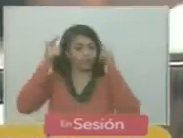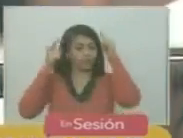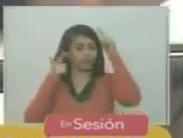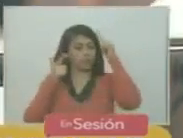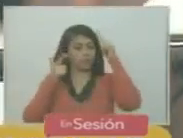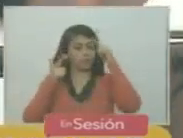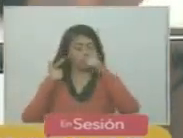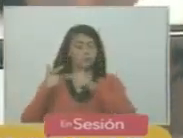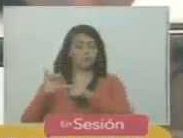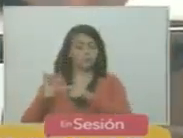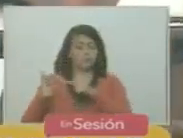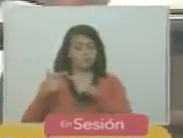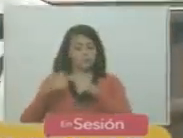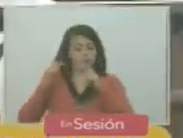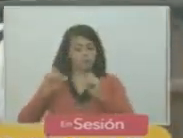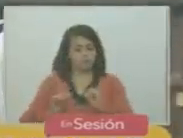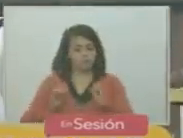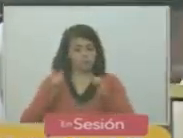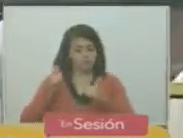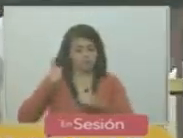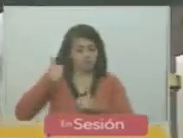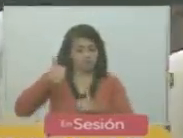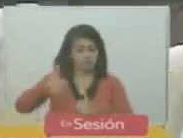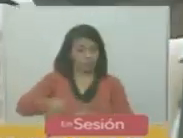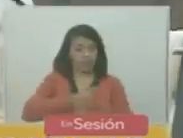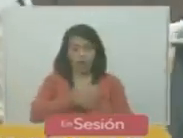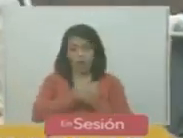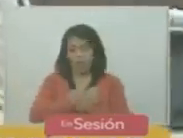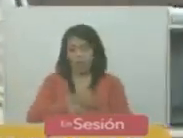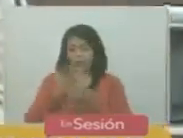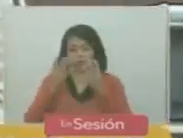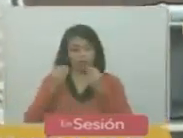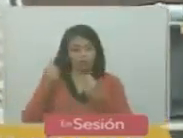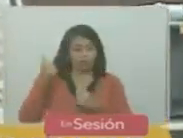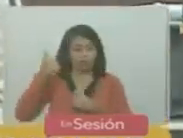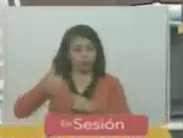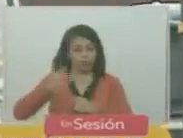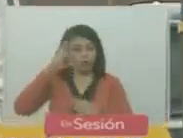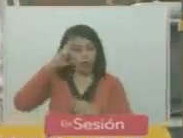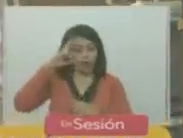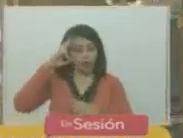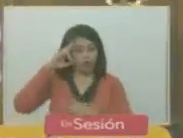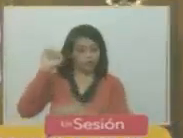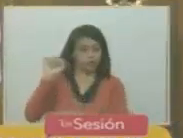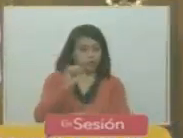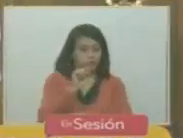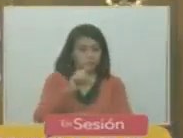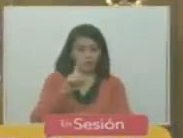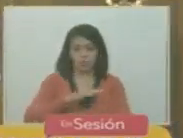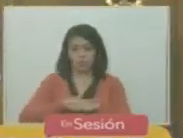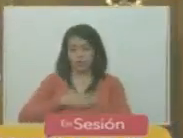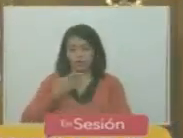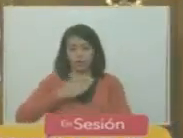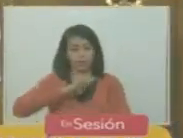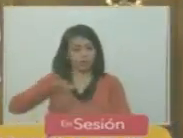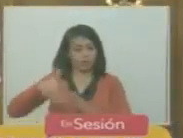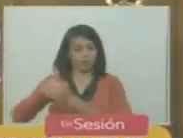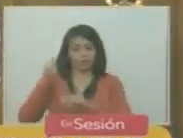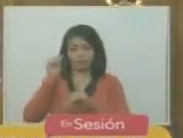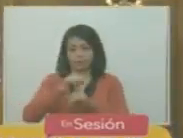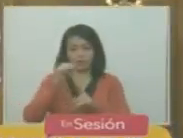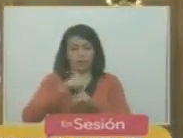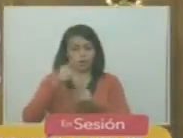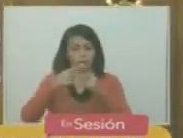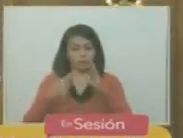una llamada sempiternia de amor inagotable, de razón invencible para todos los que luchamos por las